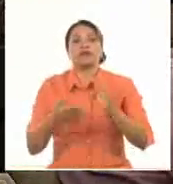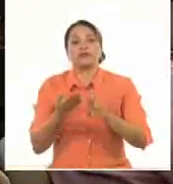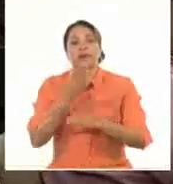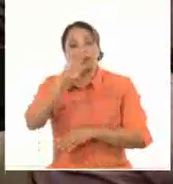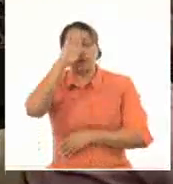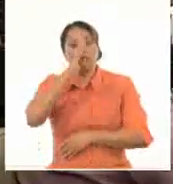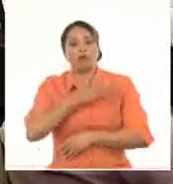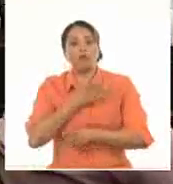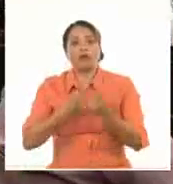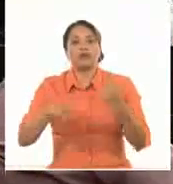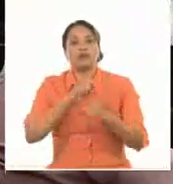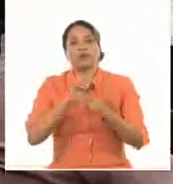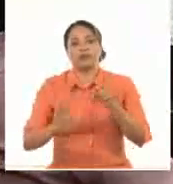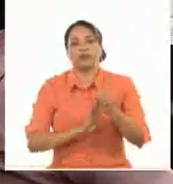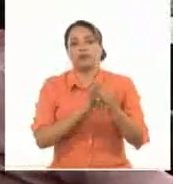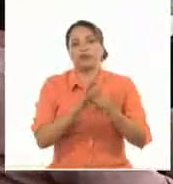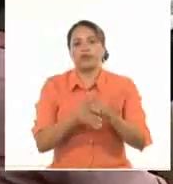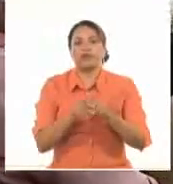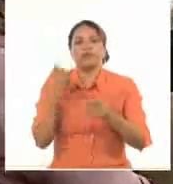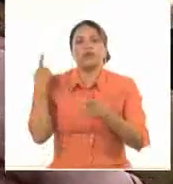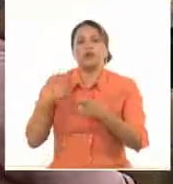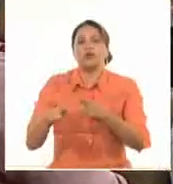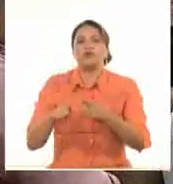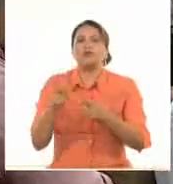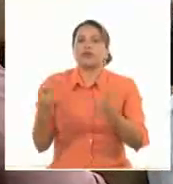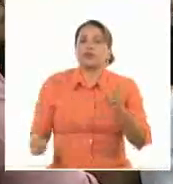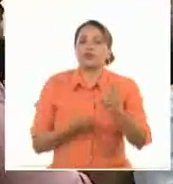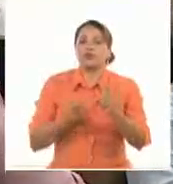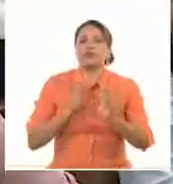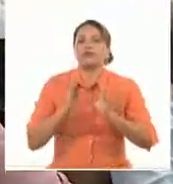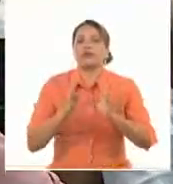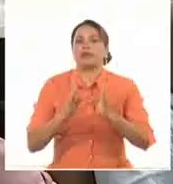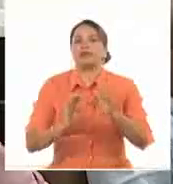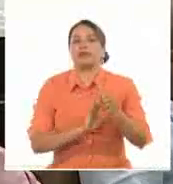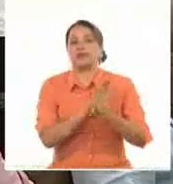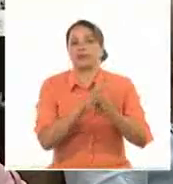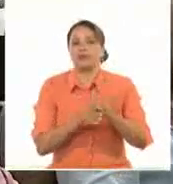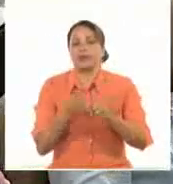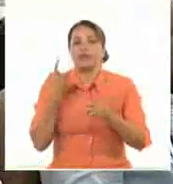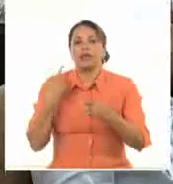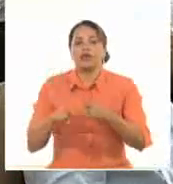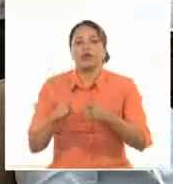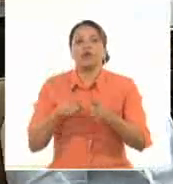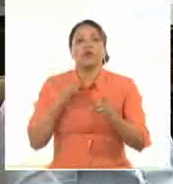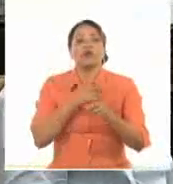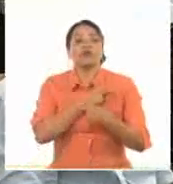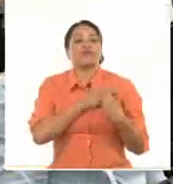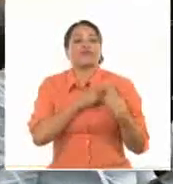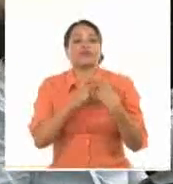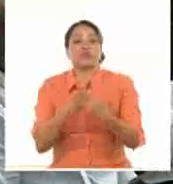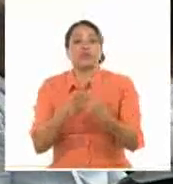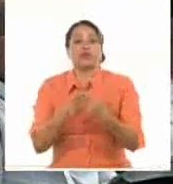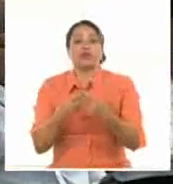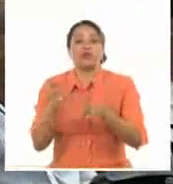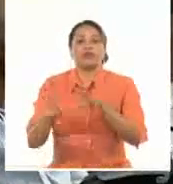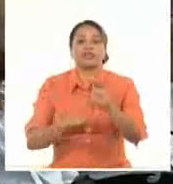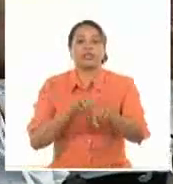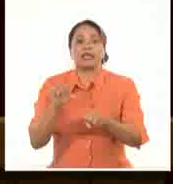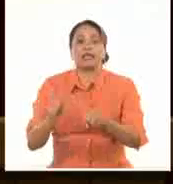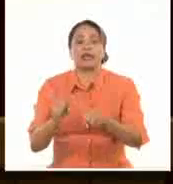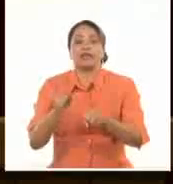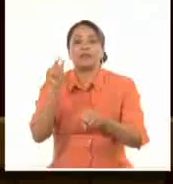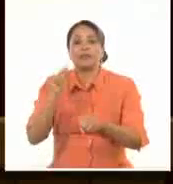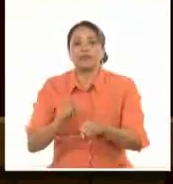los que entraron en zona roja durante la COVID, los héroes del rescate en el Saratoga o el incendio de Matanzas, los